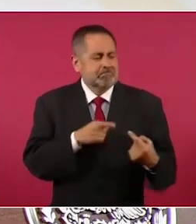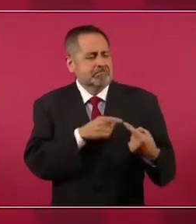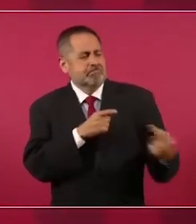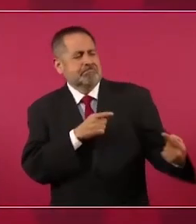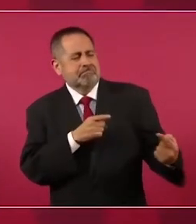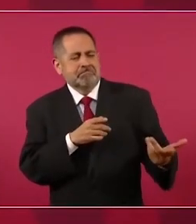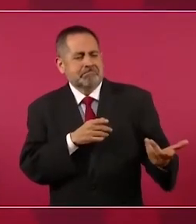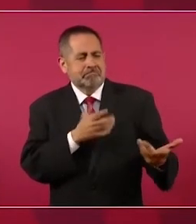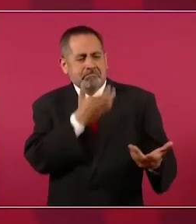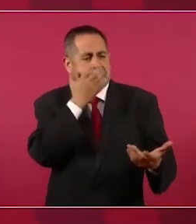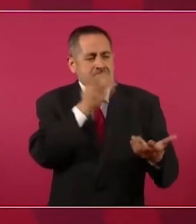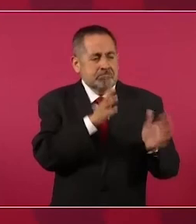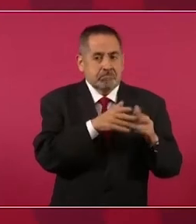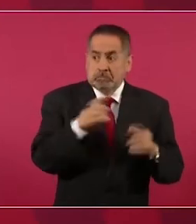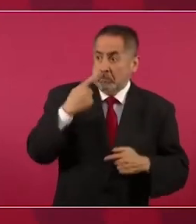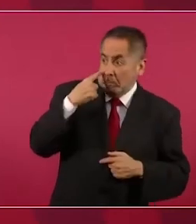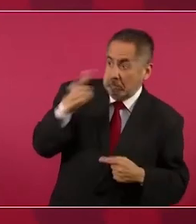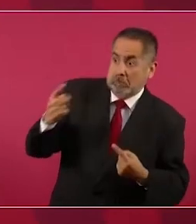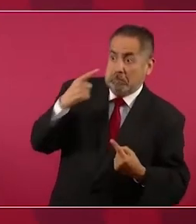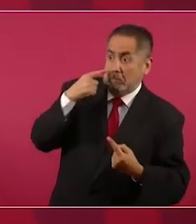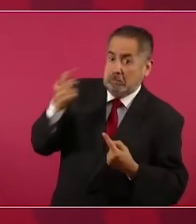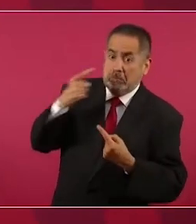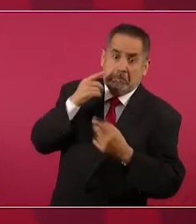adversarios conservadores.